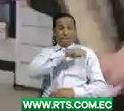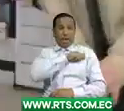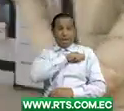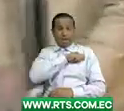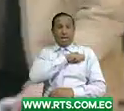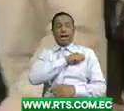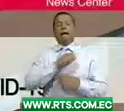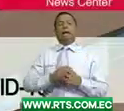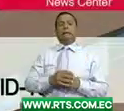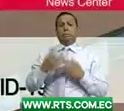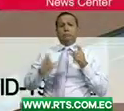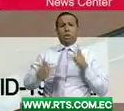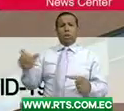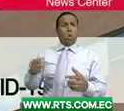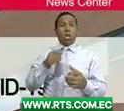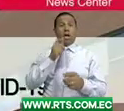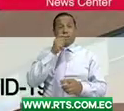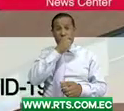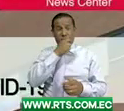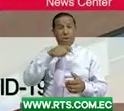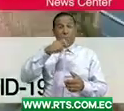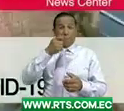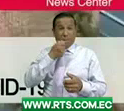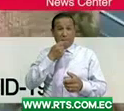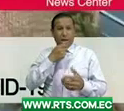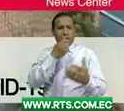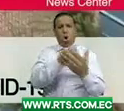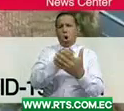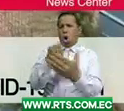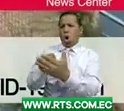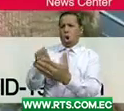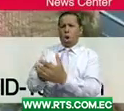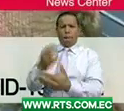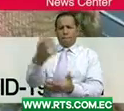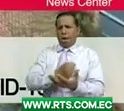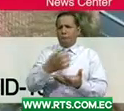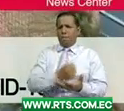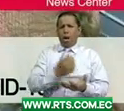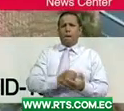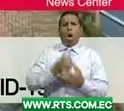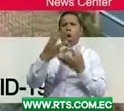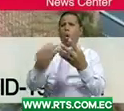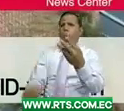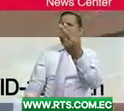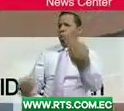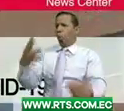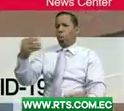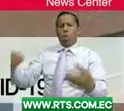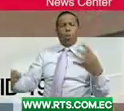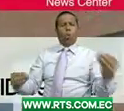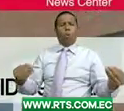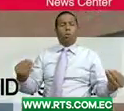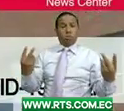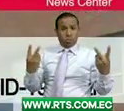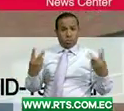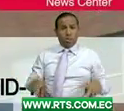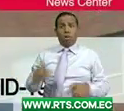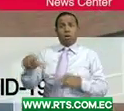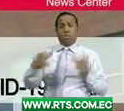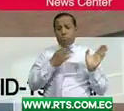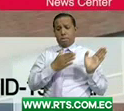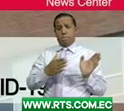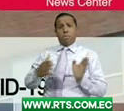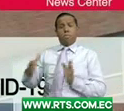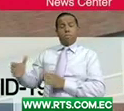equipos preventivos. Mientras que en Corea del Sur, las autoridades de salud preparan un plan ambicioso para evaluar a miembros de